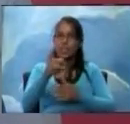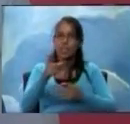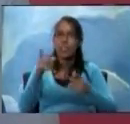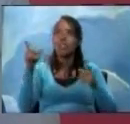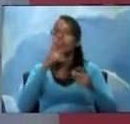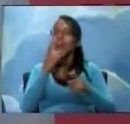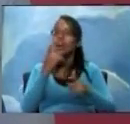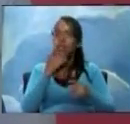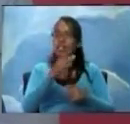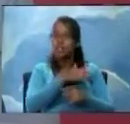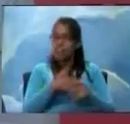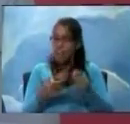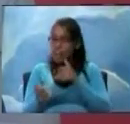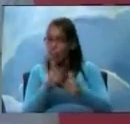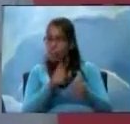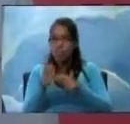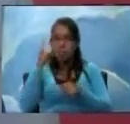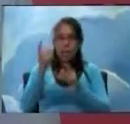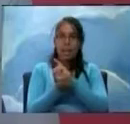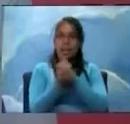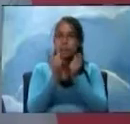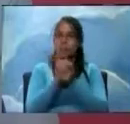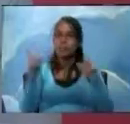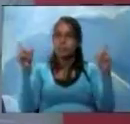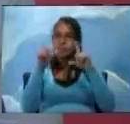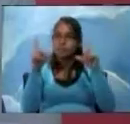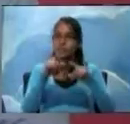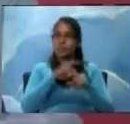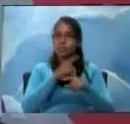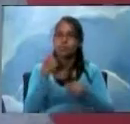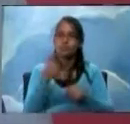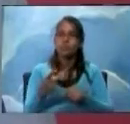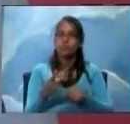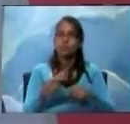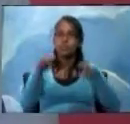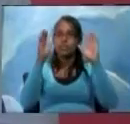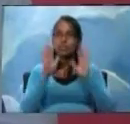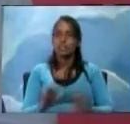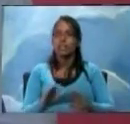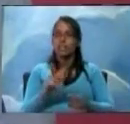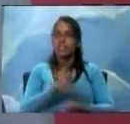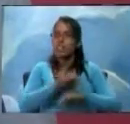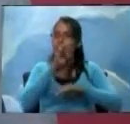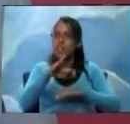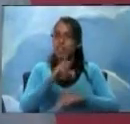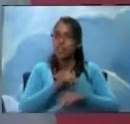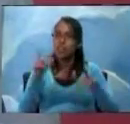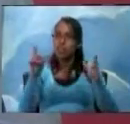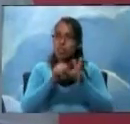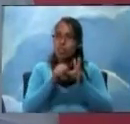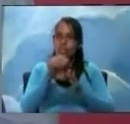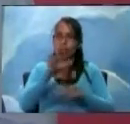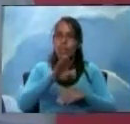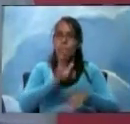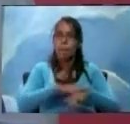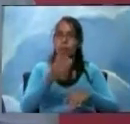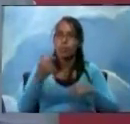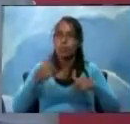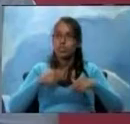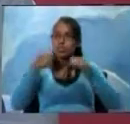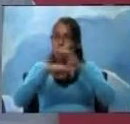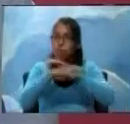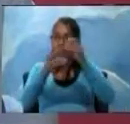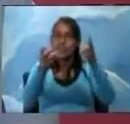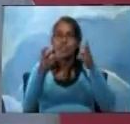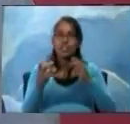alguien te quiere agarrar el control para cambiarte el canal, dile, detente ahí, déjame el canal donde está, porque yo voy